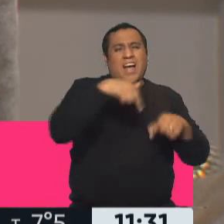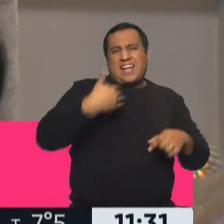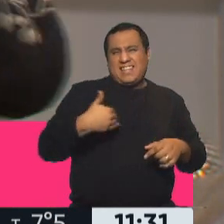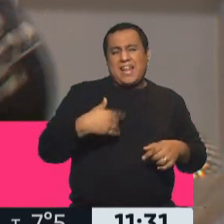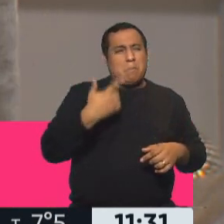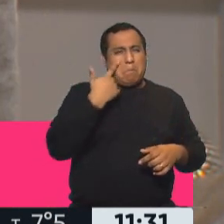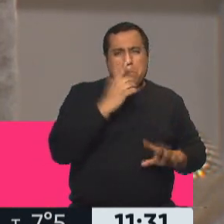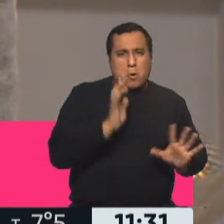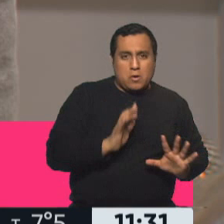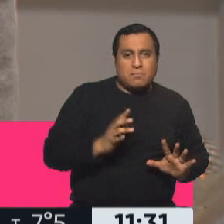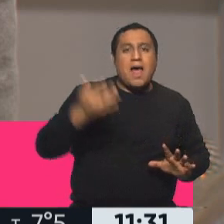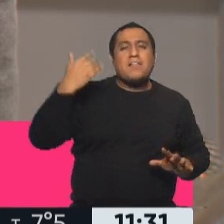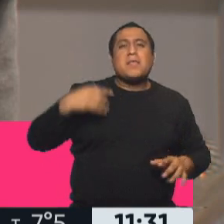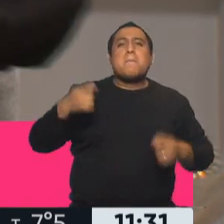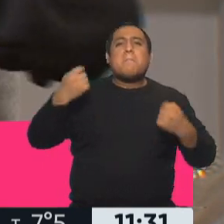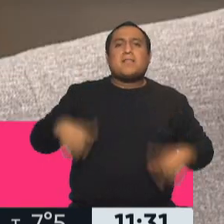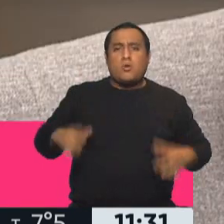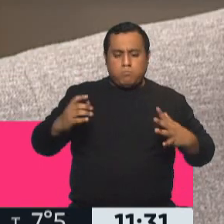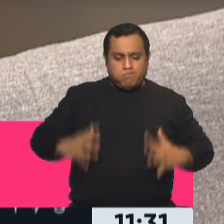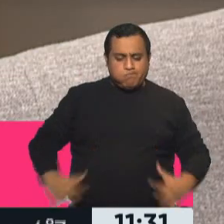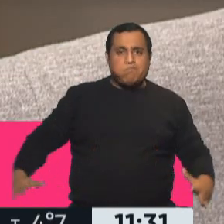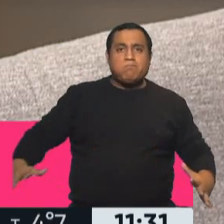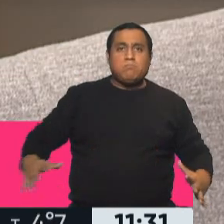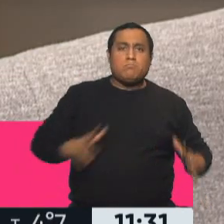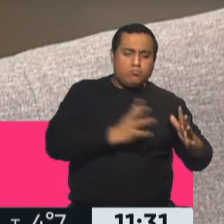época... Viste que se usaban más los pantalones anchos, más